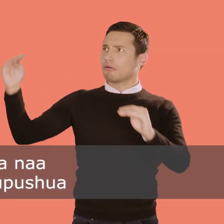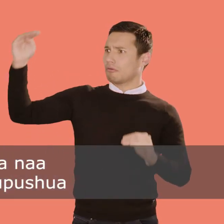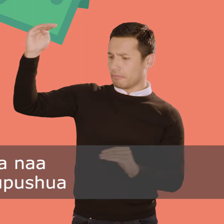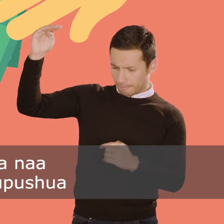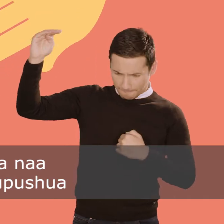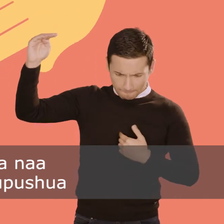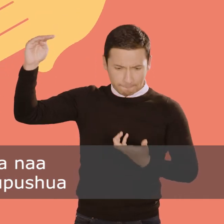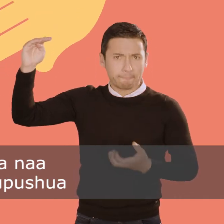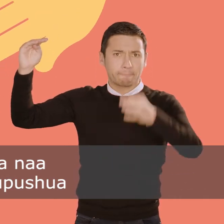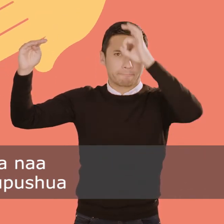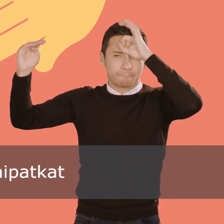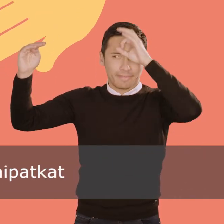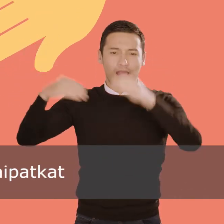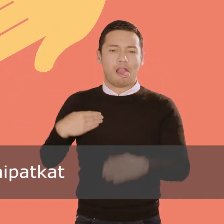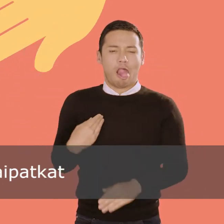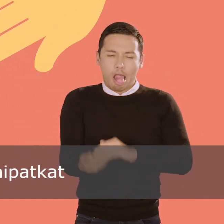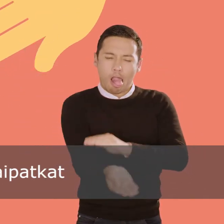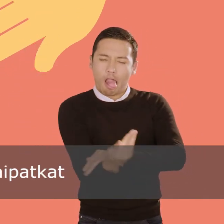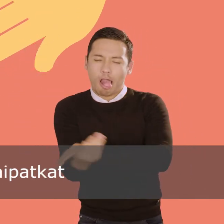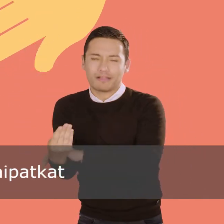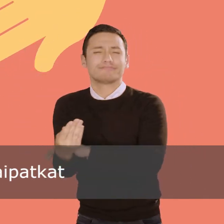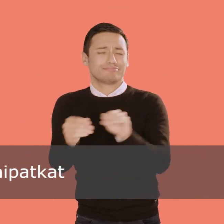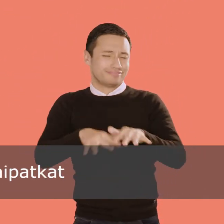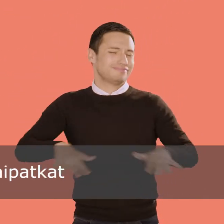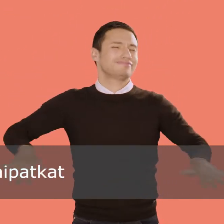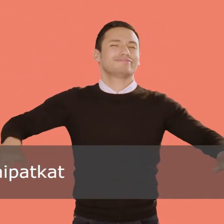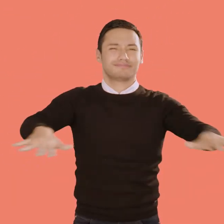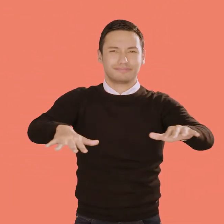poseen información completa. Se fomenta la corrupción.